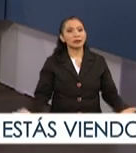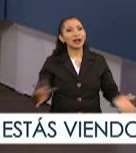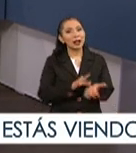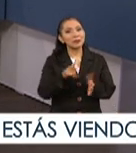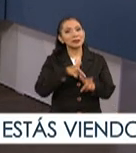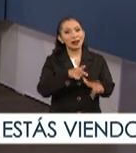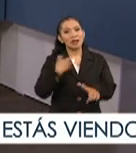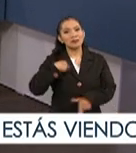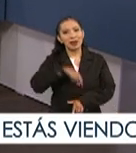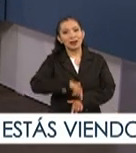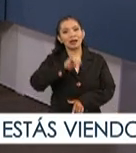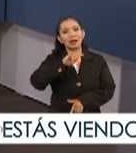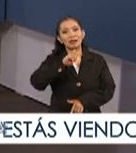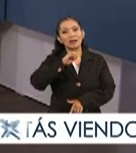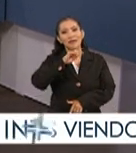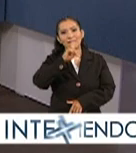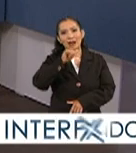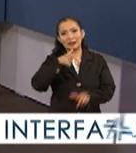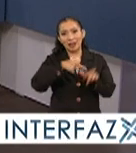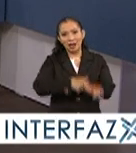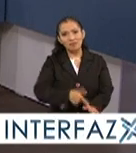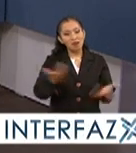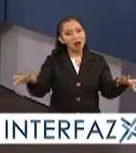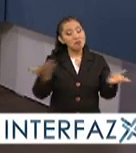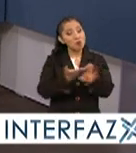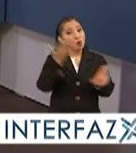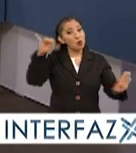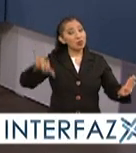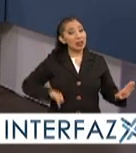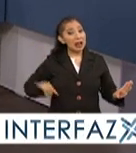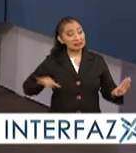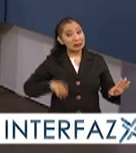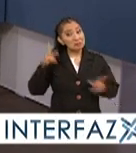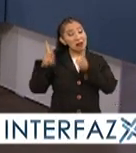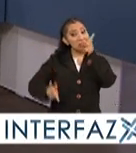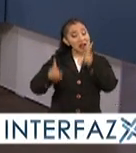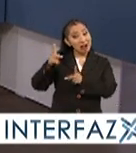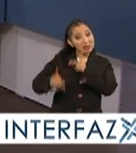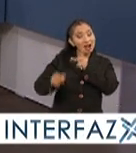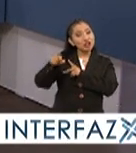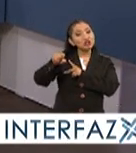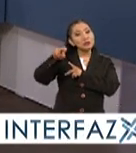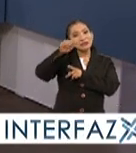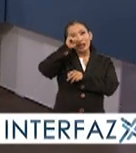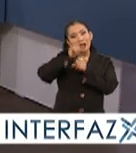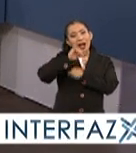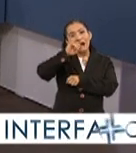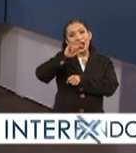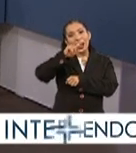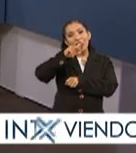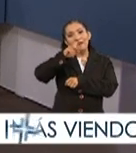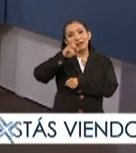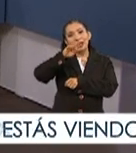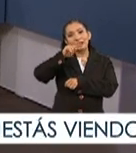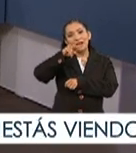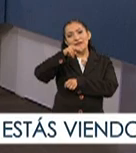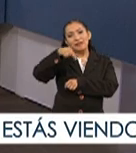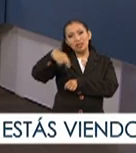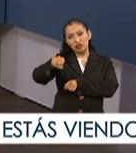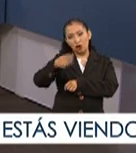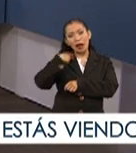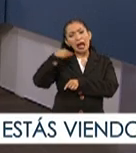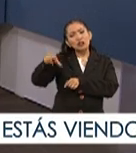Gracias por continuar con nosotros en Interfaz. Seguimos en esta interesantísima, fascinante charla con el subsecretario Javier Treviño. Nos está